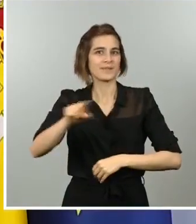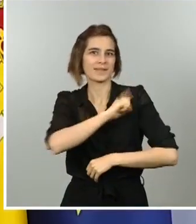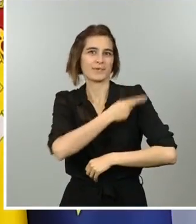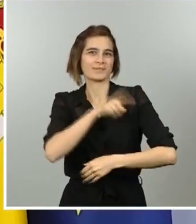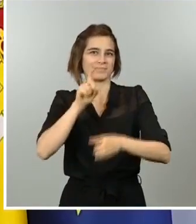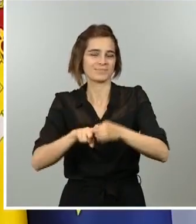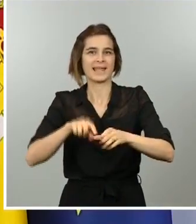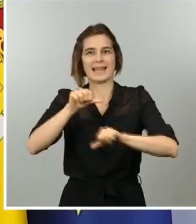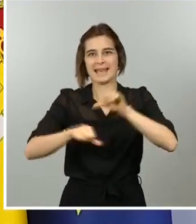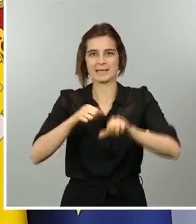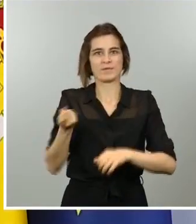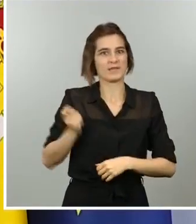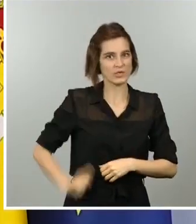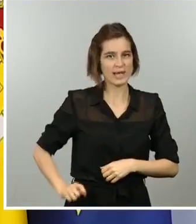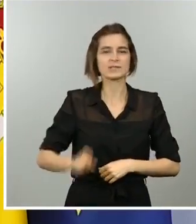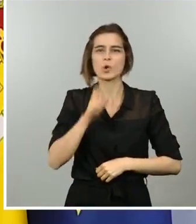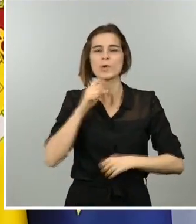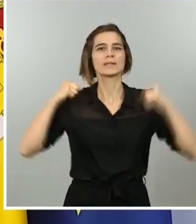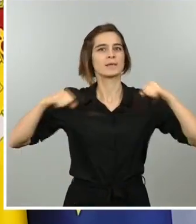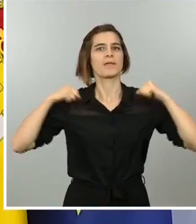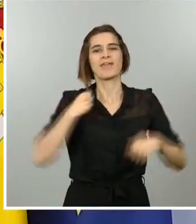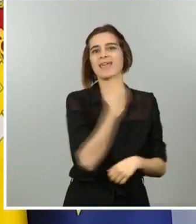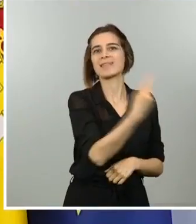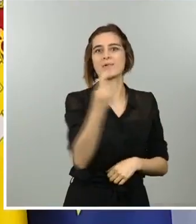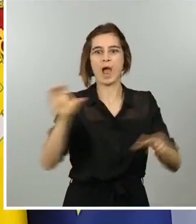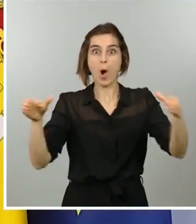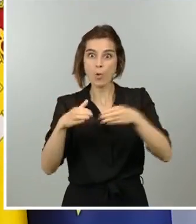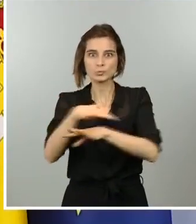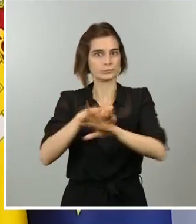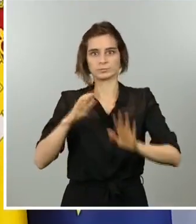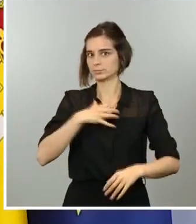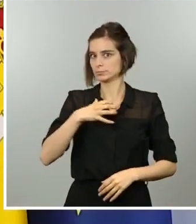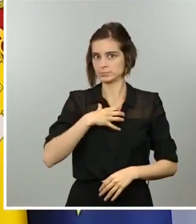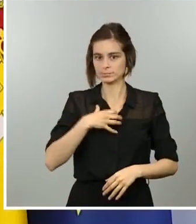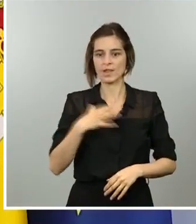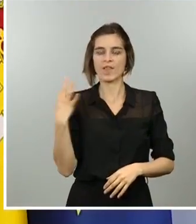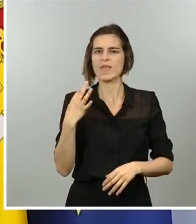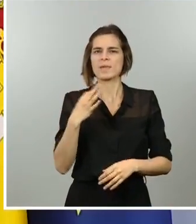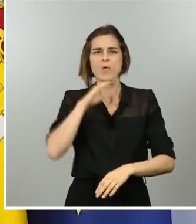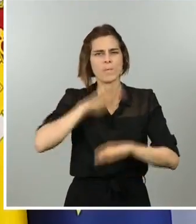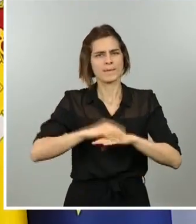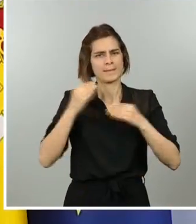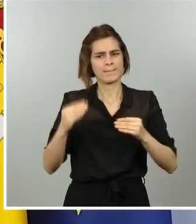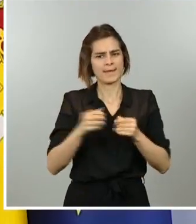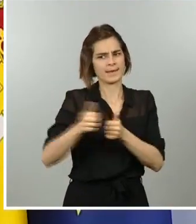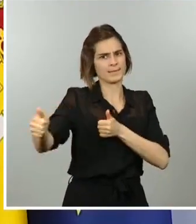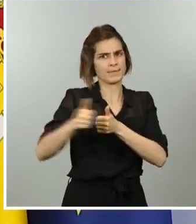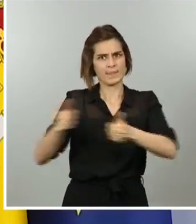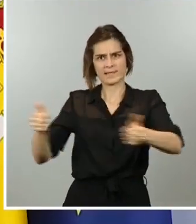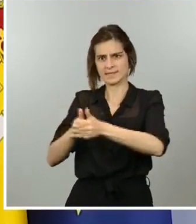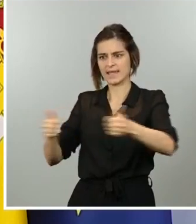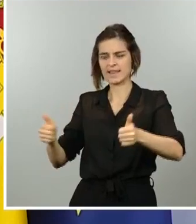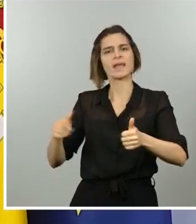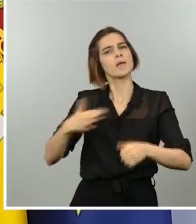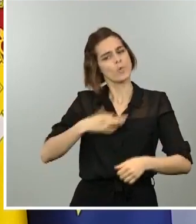Son entrenamientos individualizados con un cumplimiento estricto de medidas de distanciamiento social que se pueden hacer en las instalaciones que a tal efecto tengan los